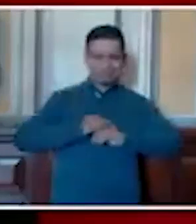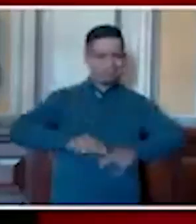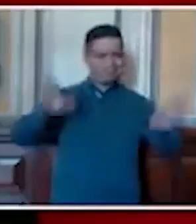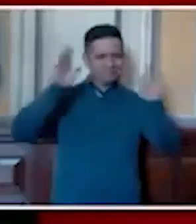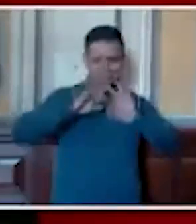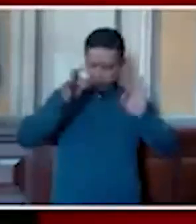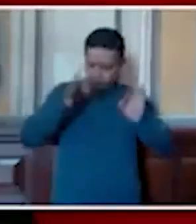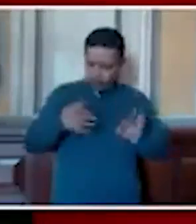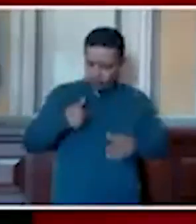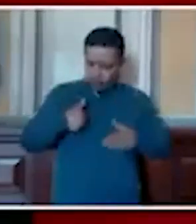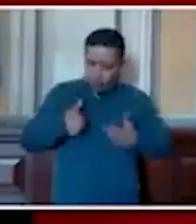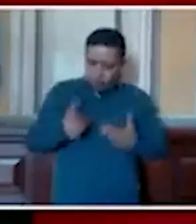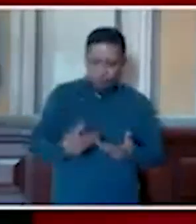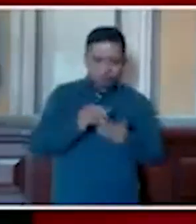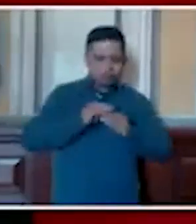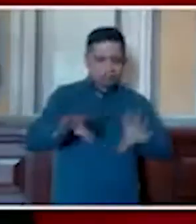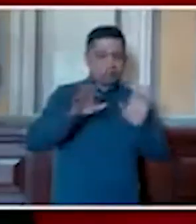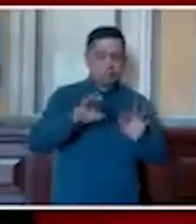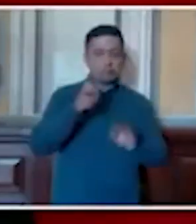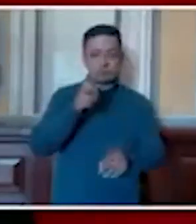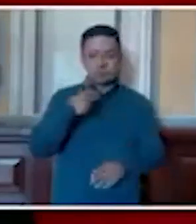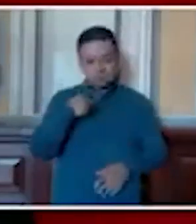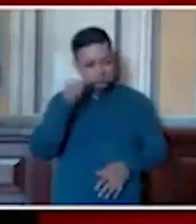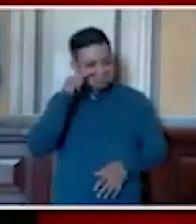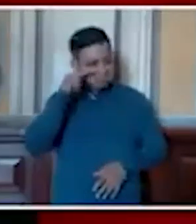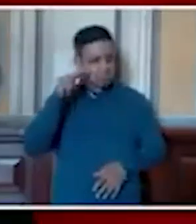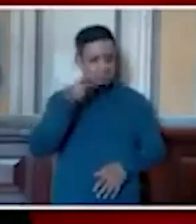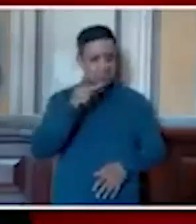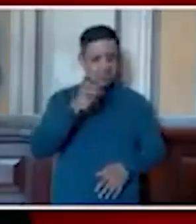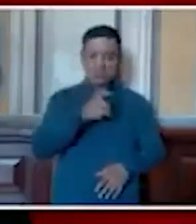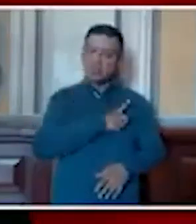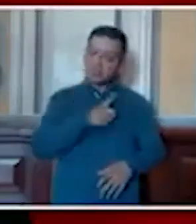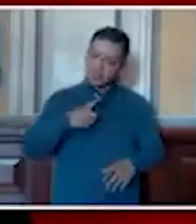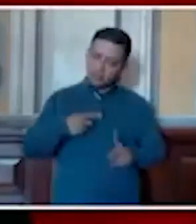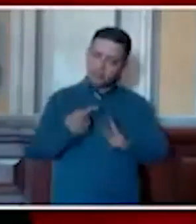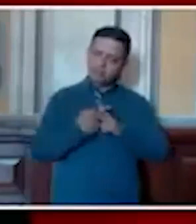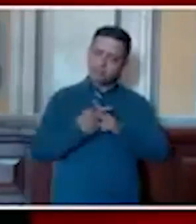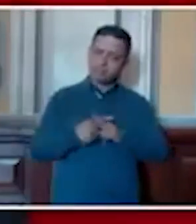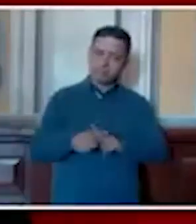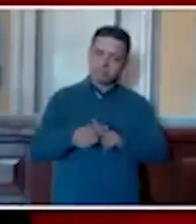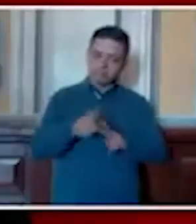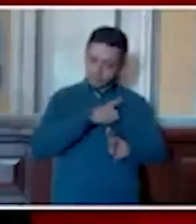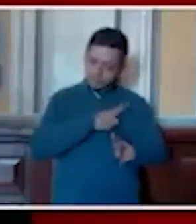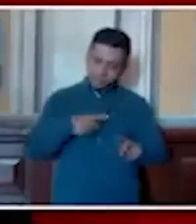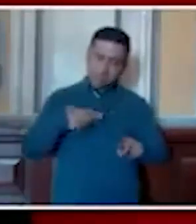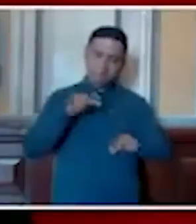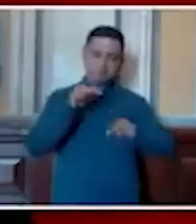momento, creo que por lo que tenemos que comenzar es por medir,